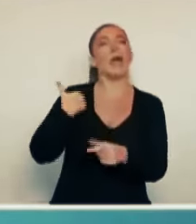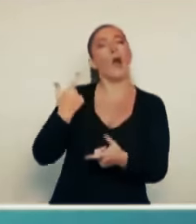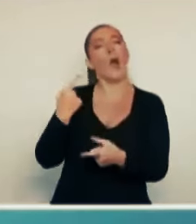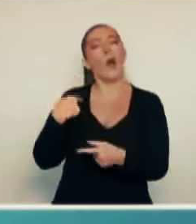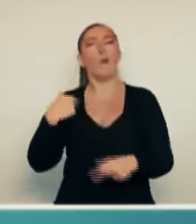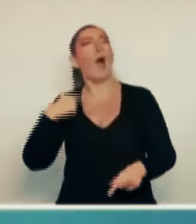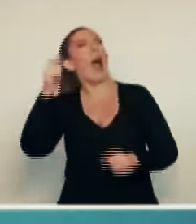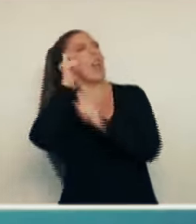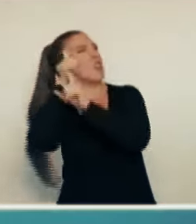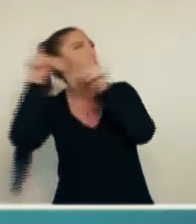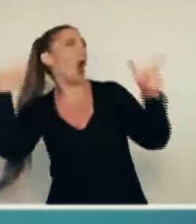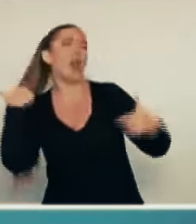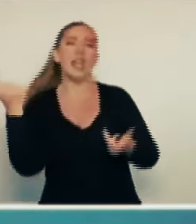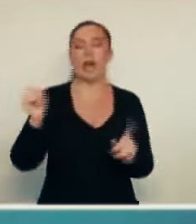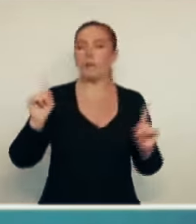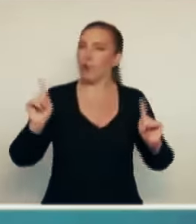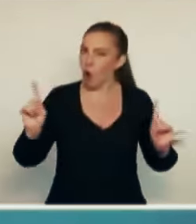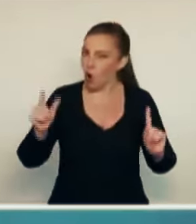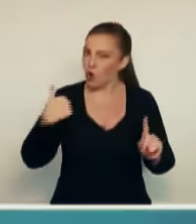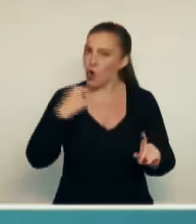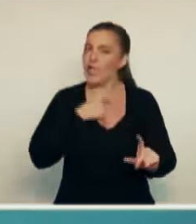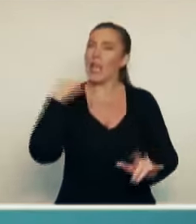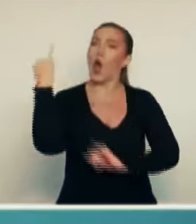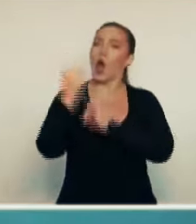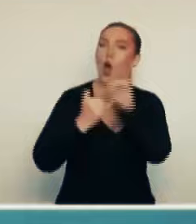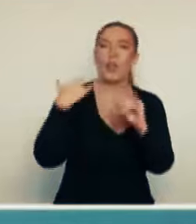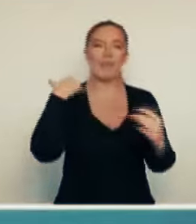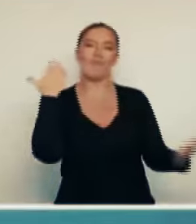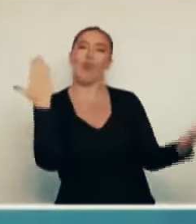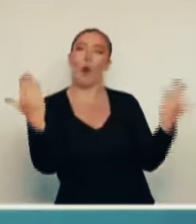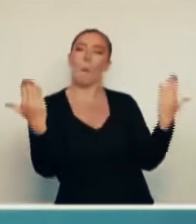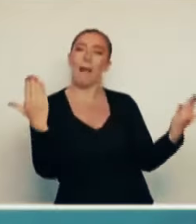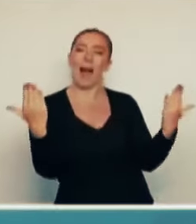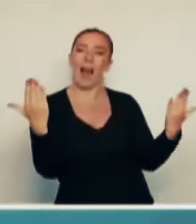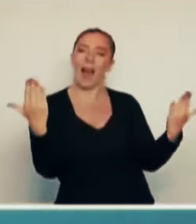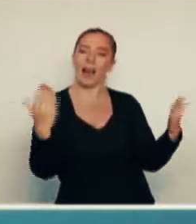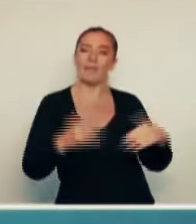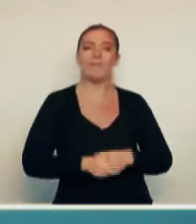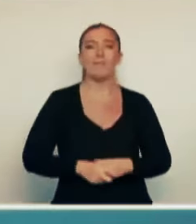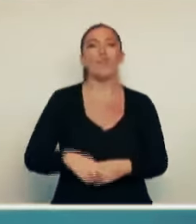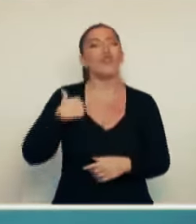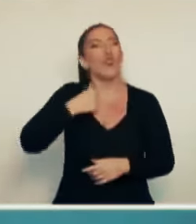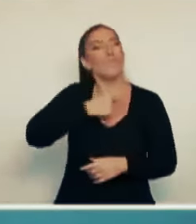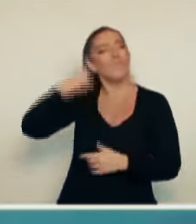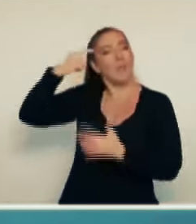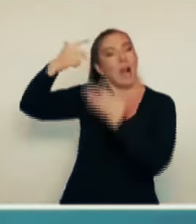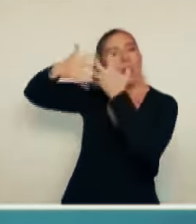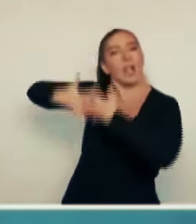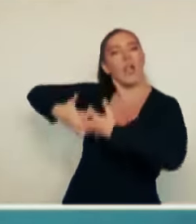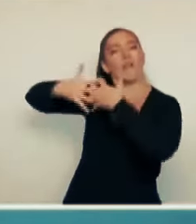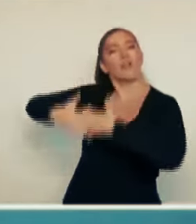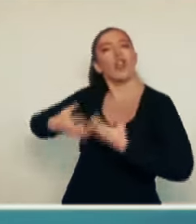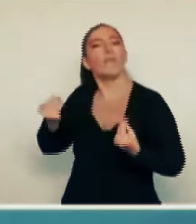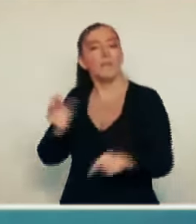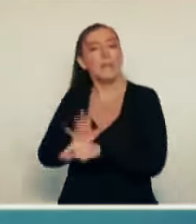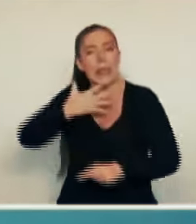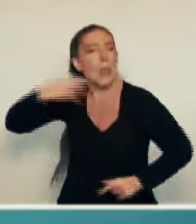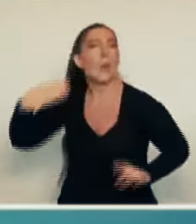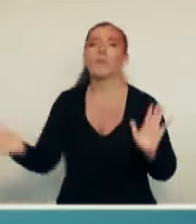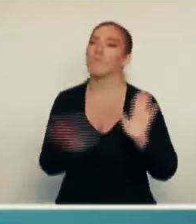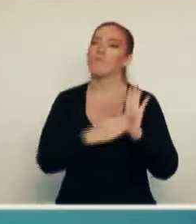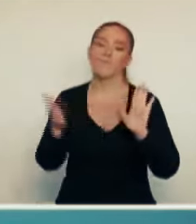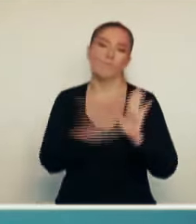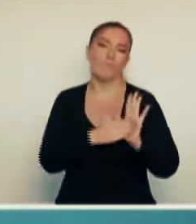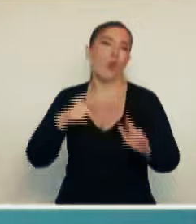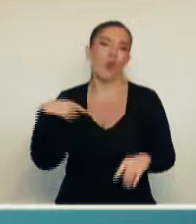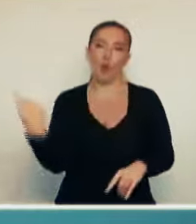de la ideología. Lo que voy a contar, lo que voy a comparar, lo que voy a reflexionar es empírico, absolutamente,